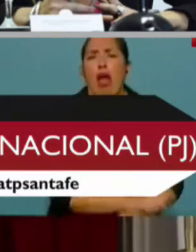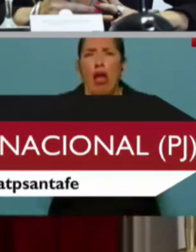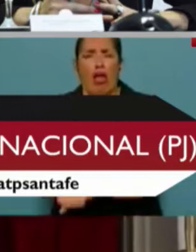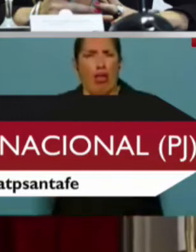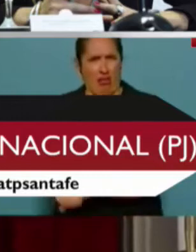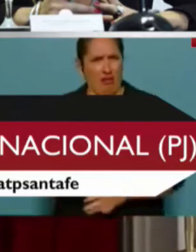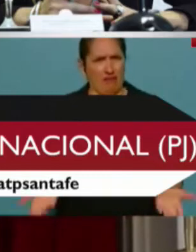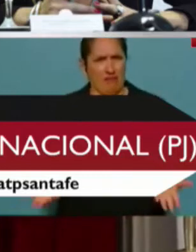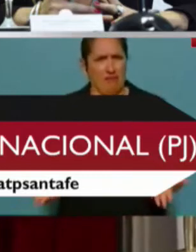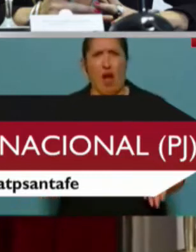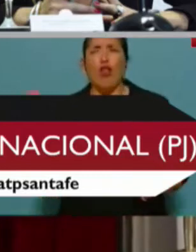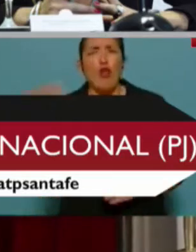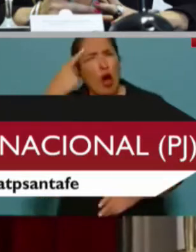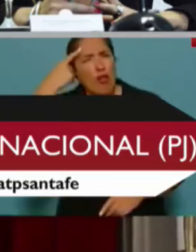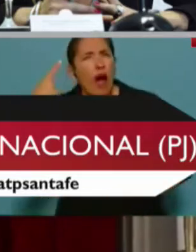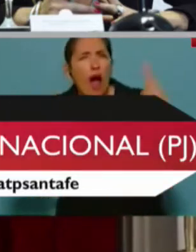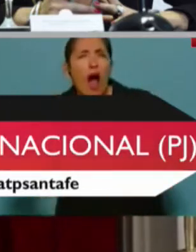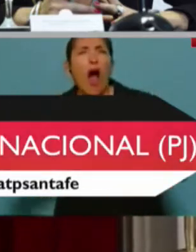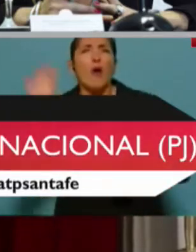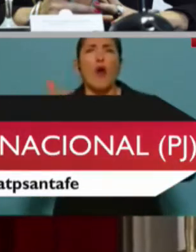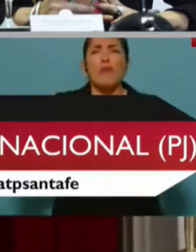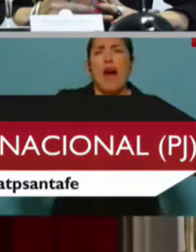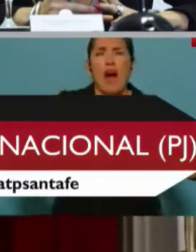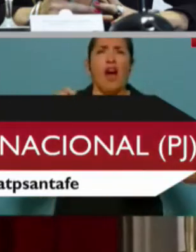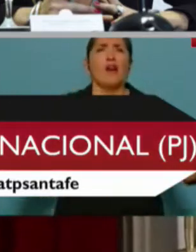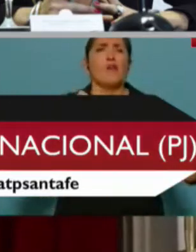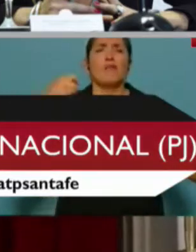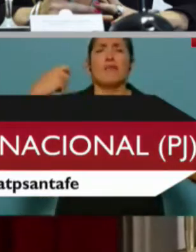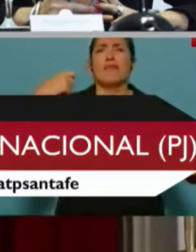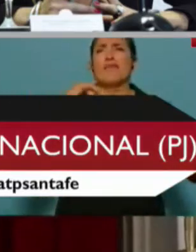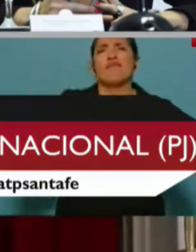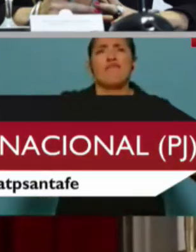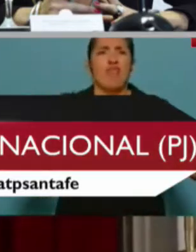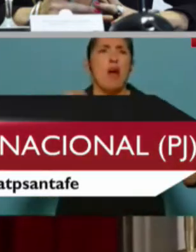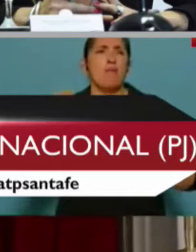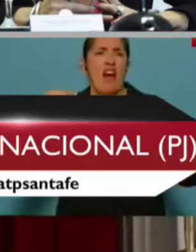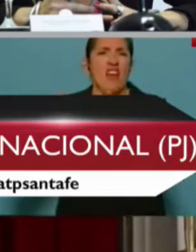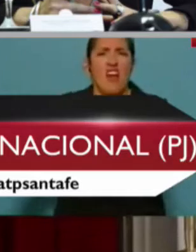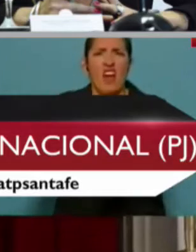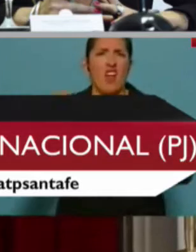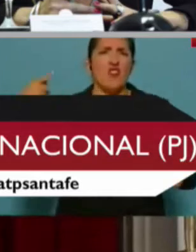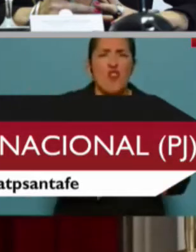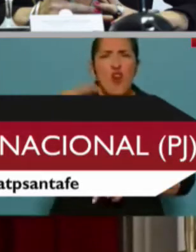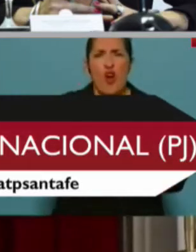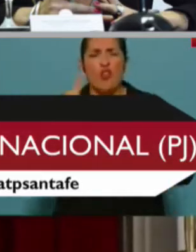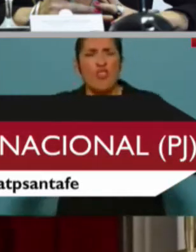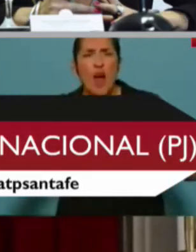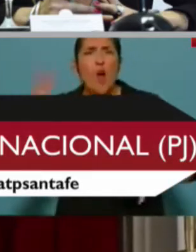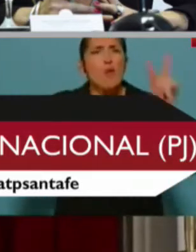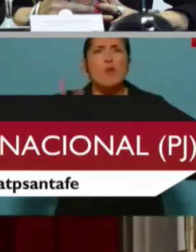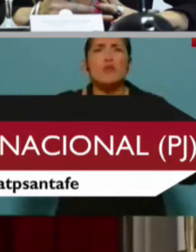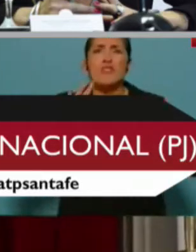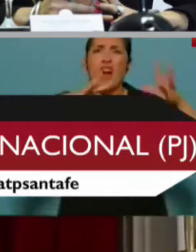nos sentimos sumamente satisfechos y además los senadores del Frente de Todos que cursamos la semana pasada una carta